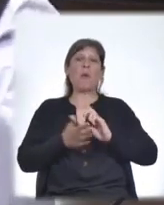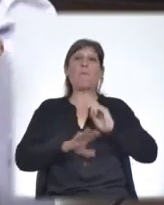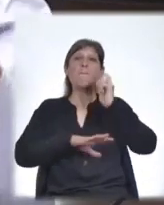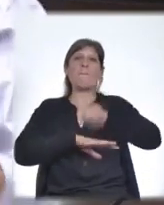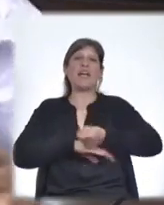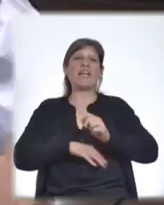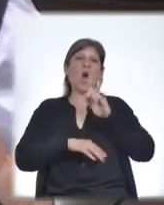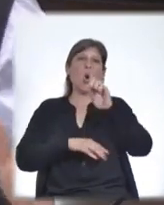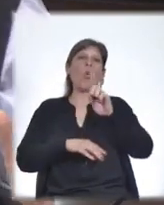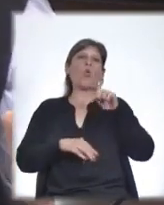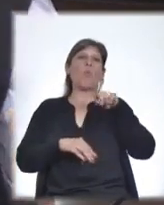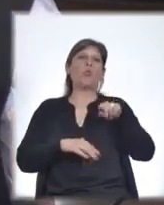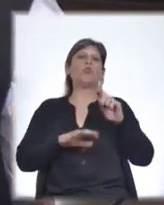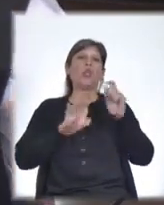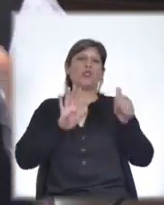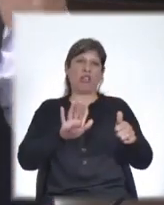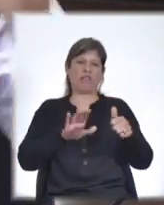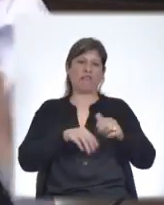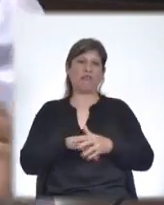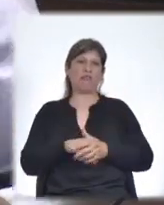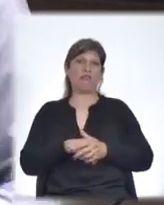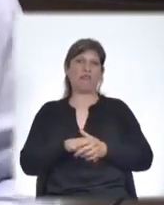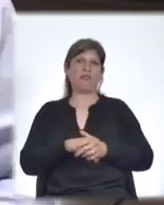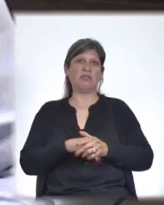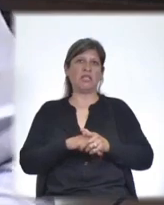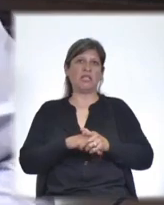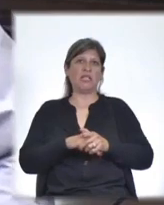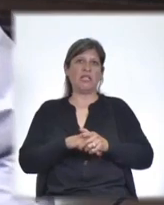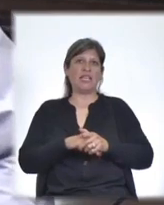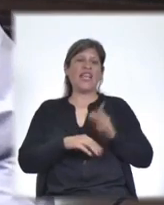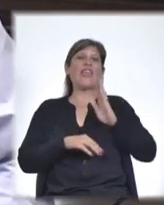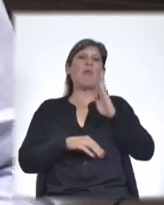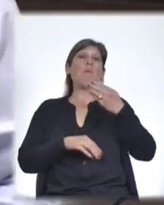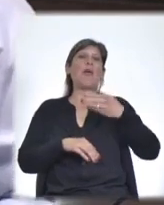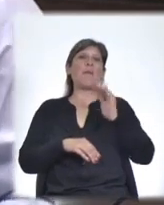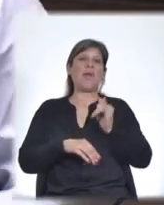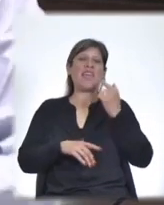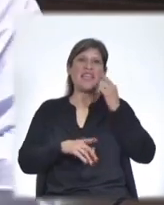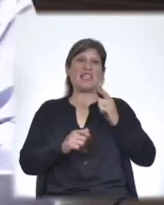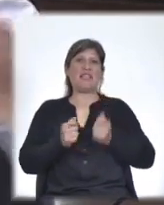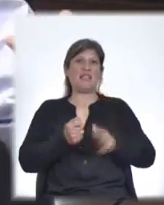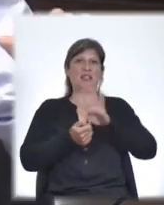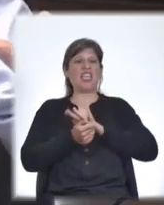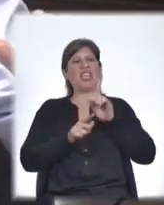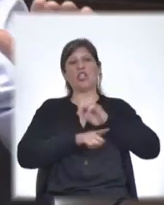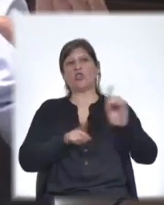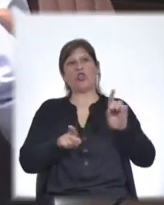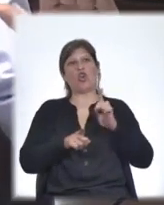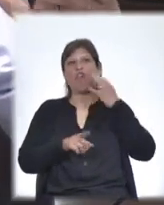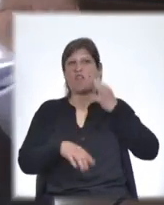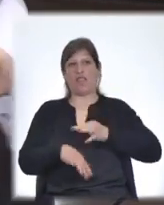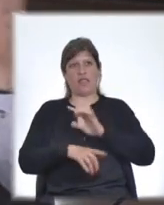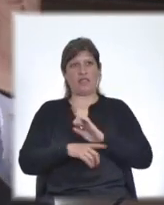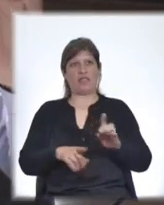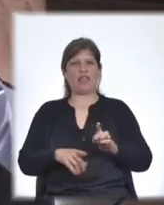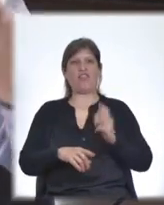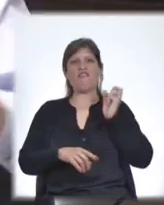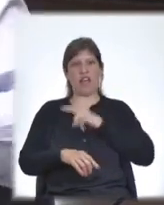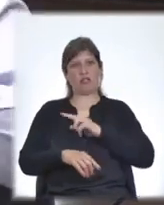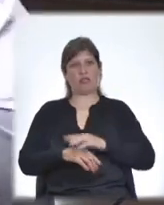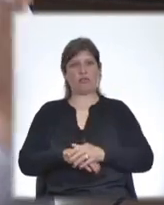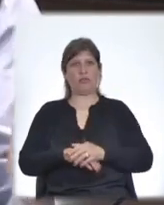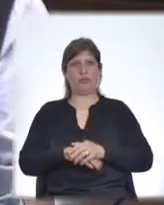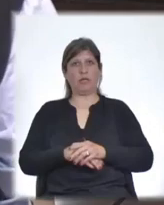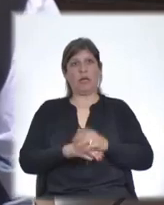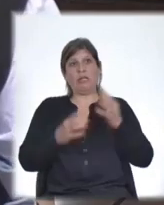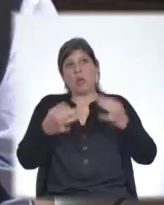invertido 1.6 de su PBI en la pandemia y eso es falso. Es falso.